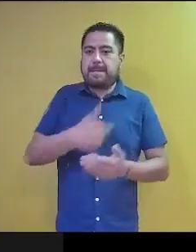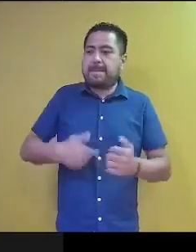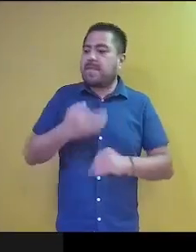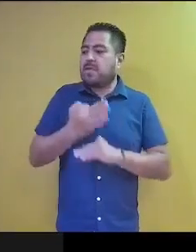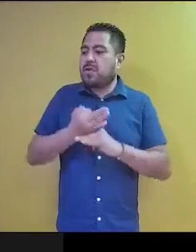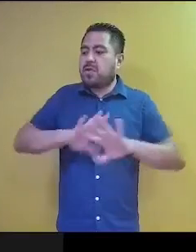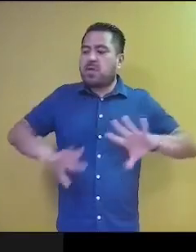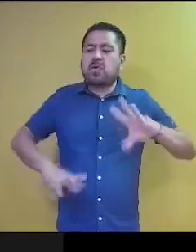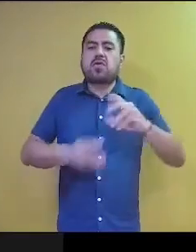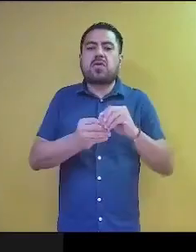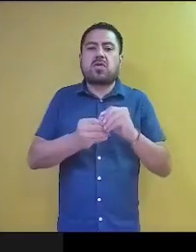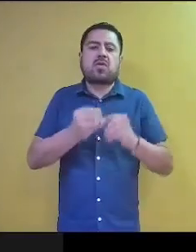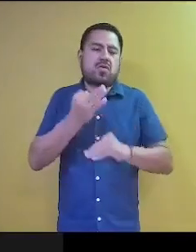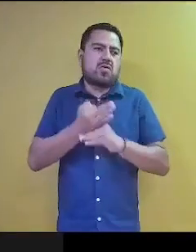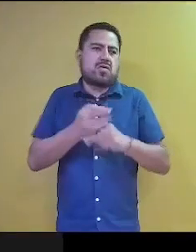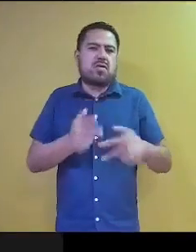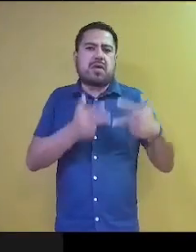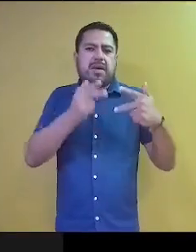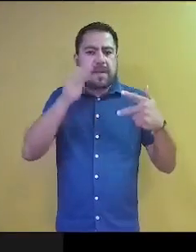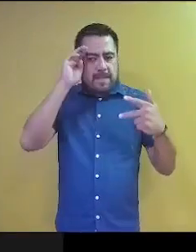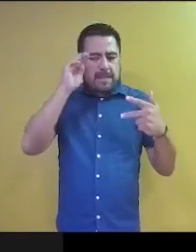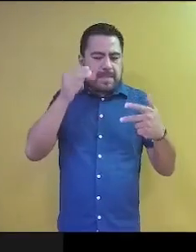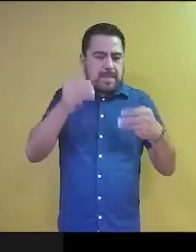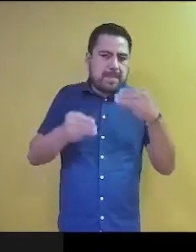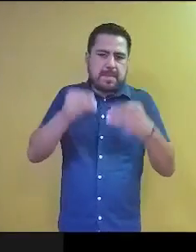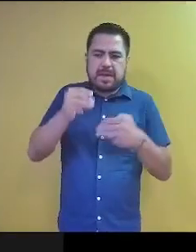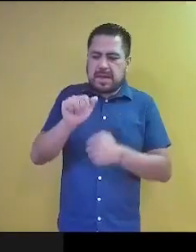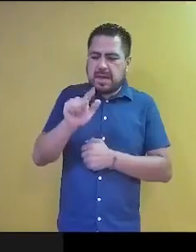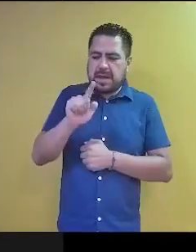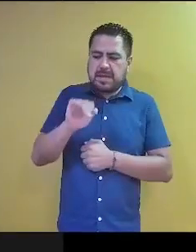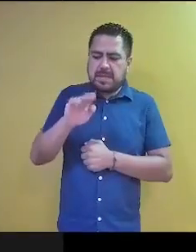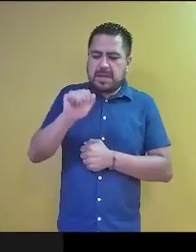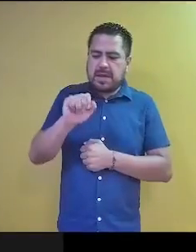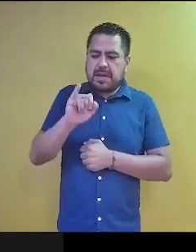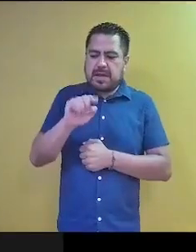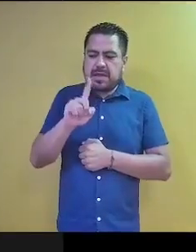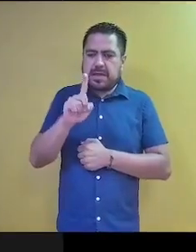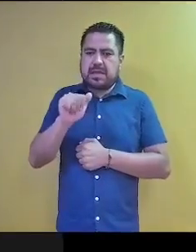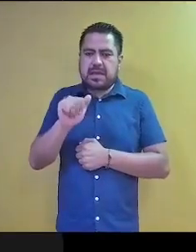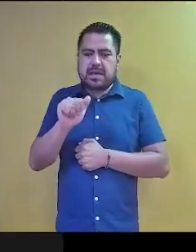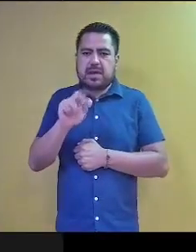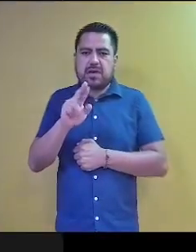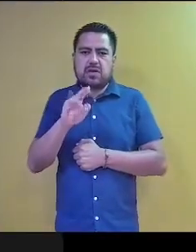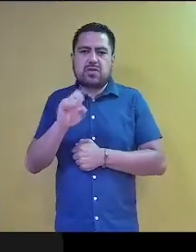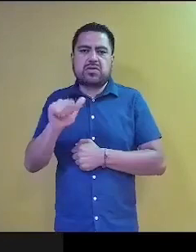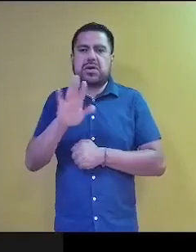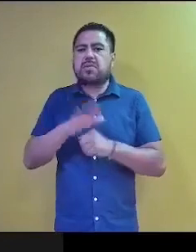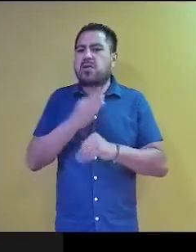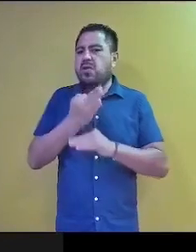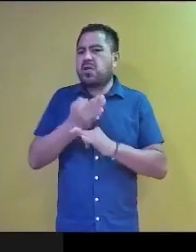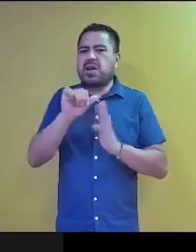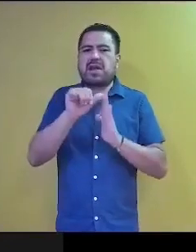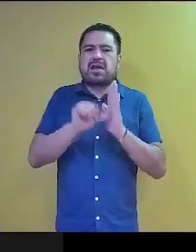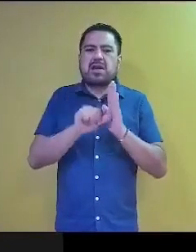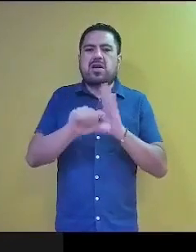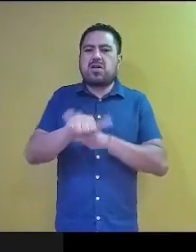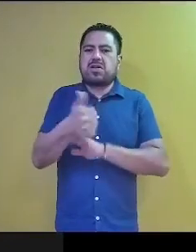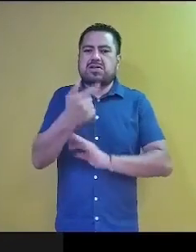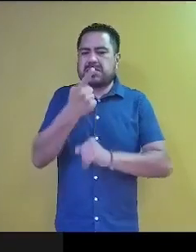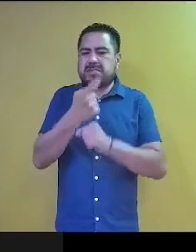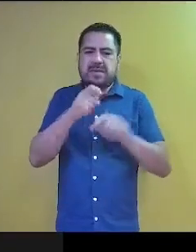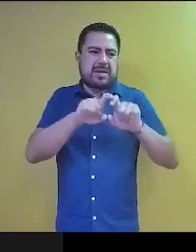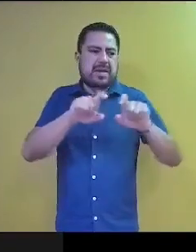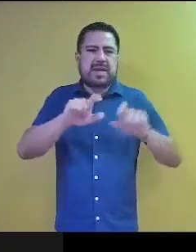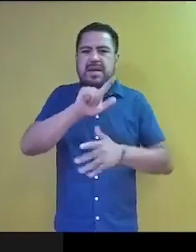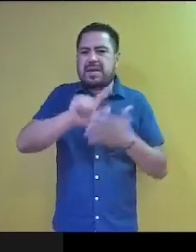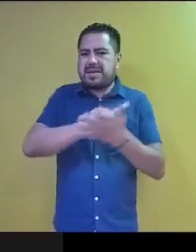esta sesión no presencial las magistradas Almadelia Eugenio Alcaraz e Hilda Rosa Delgado Brito, por lo que en términos del artículo 11, párrafo primero de la Ley